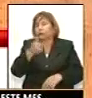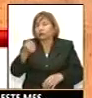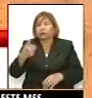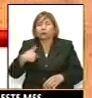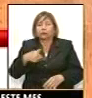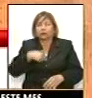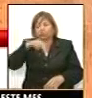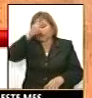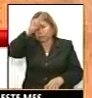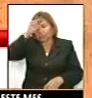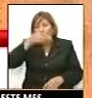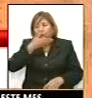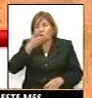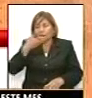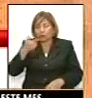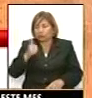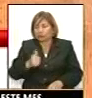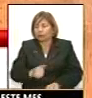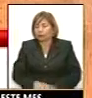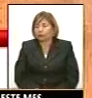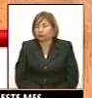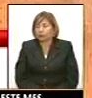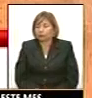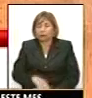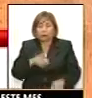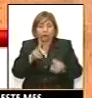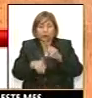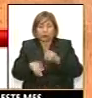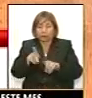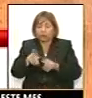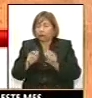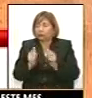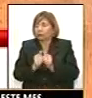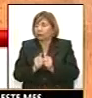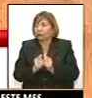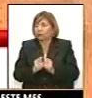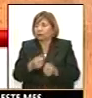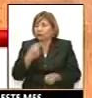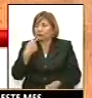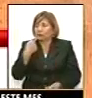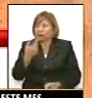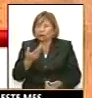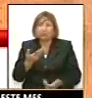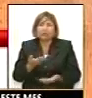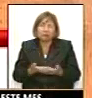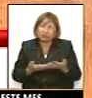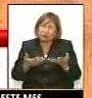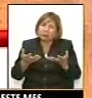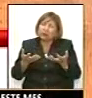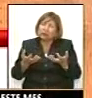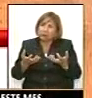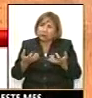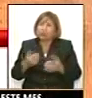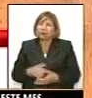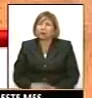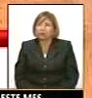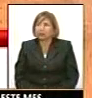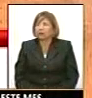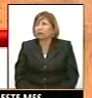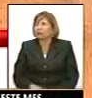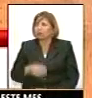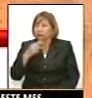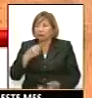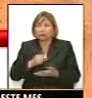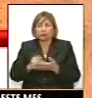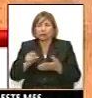sea mucho mejor. A algunos, cuando hablamos de este tema, digo, si pusiéramos un sistema